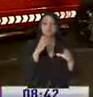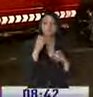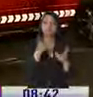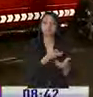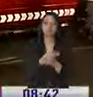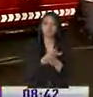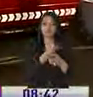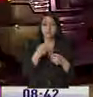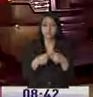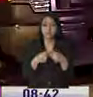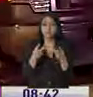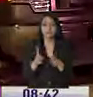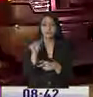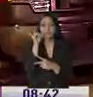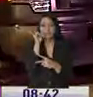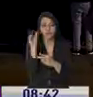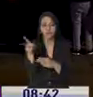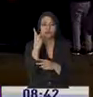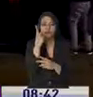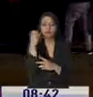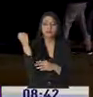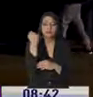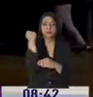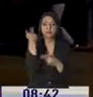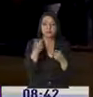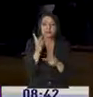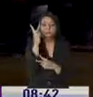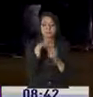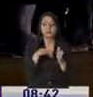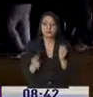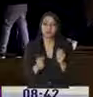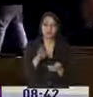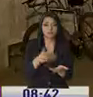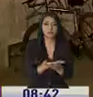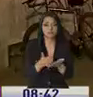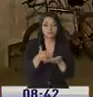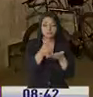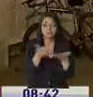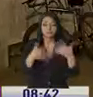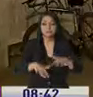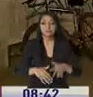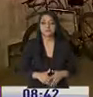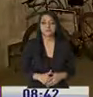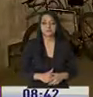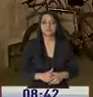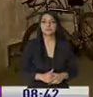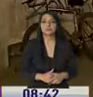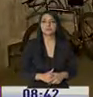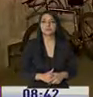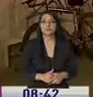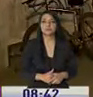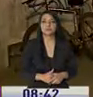Cantón Rumiñahui, dos ambulancias y dos camionetas. Informó Miguel Ángel